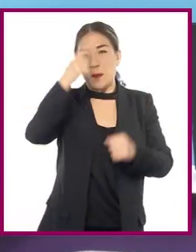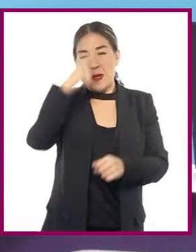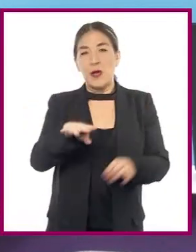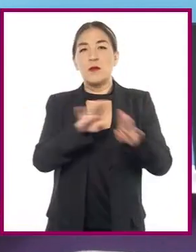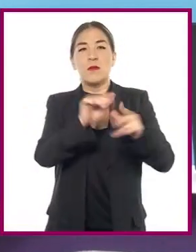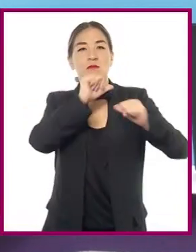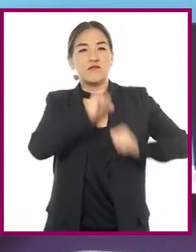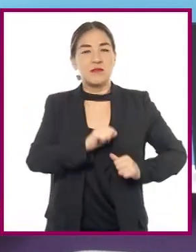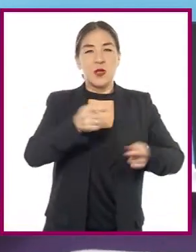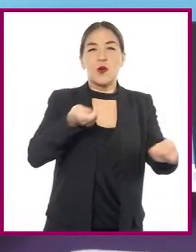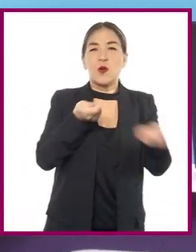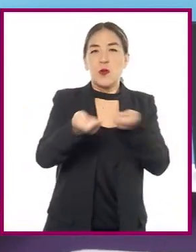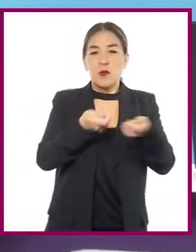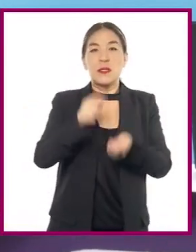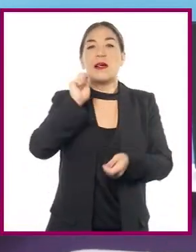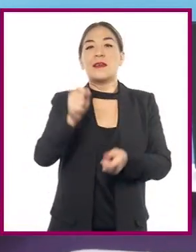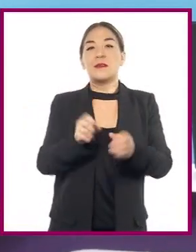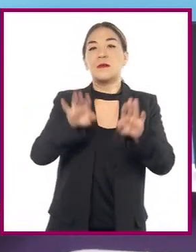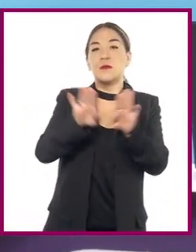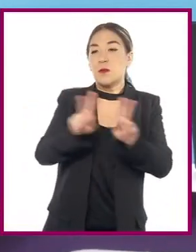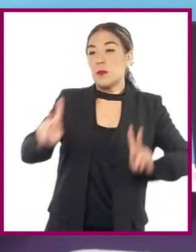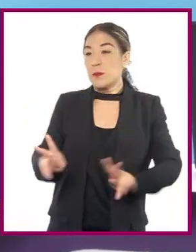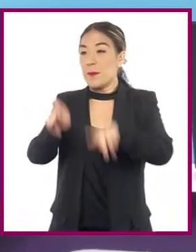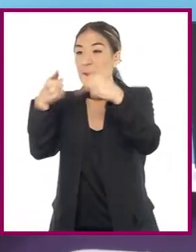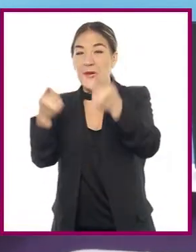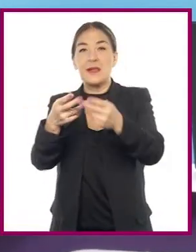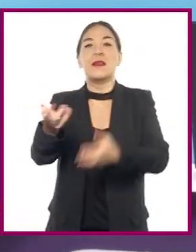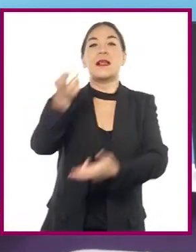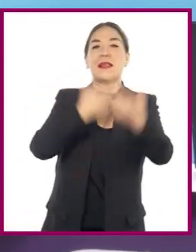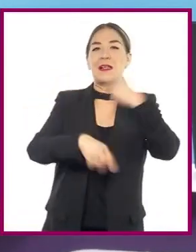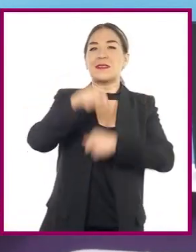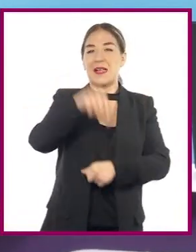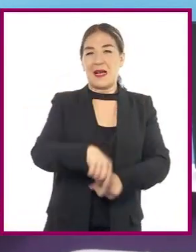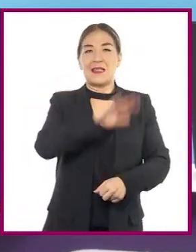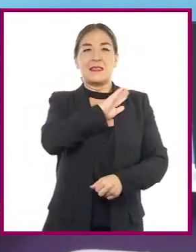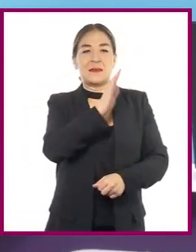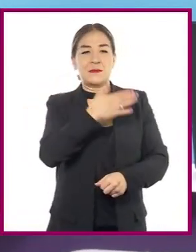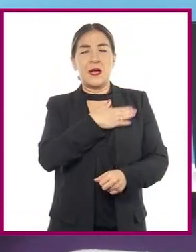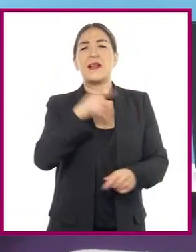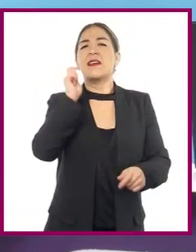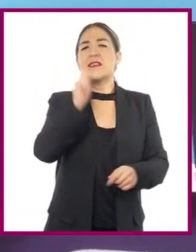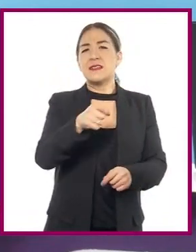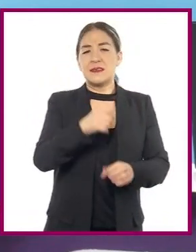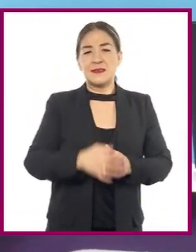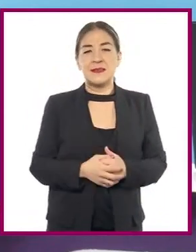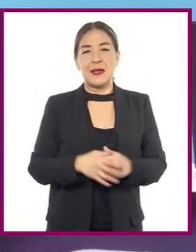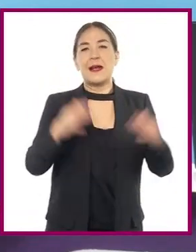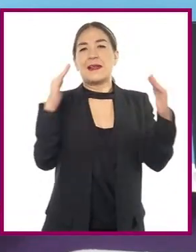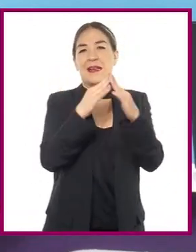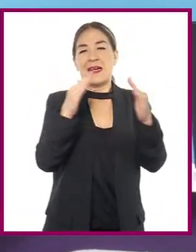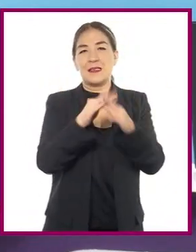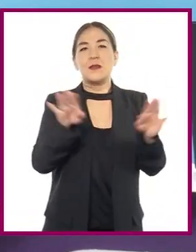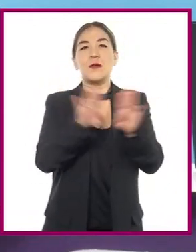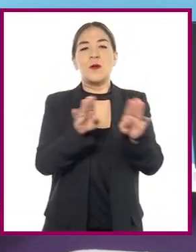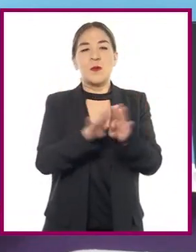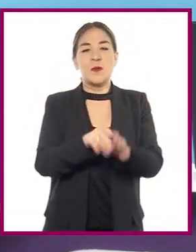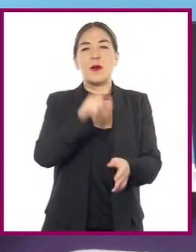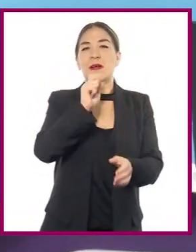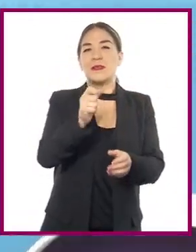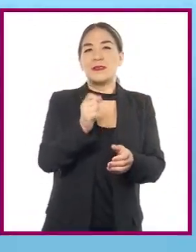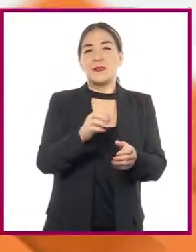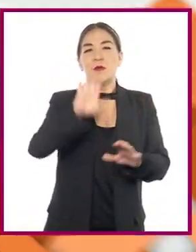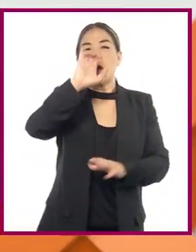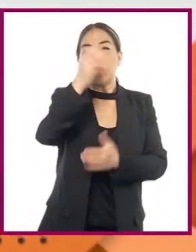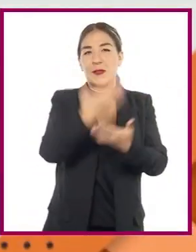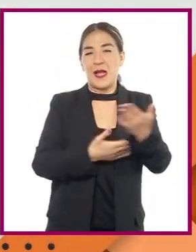el control de lo que salía y entraba en España. Nos referimos a la Casa de Contratación de